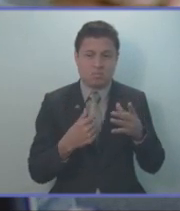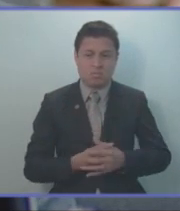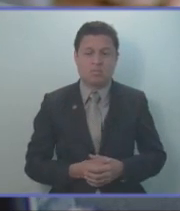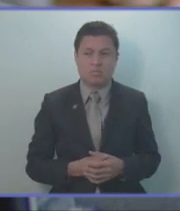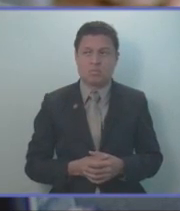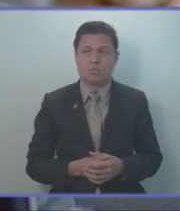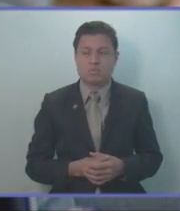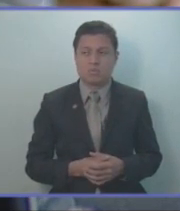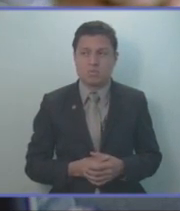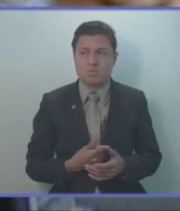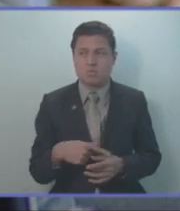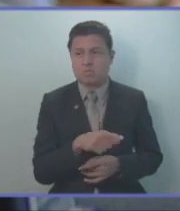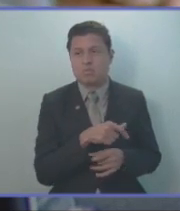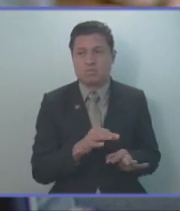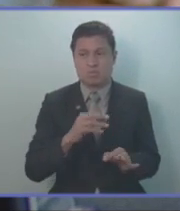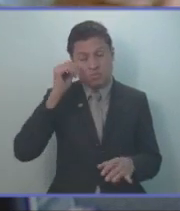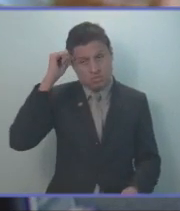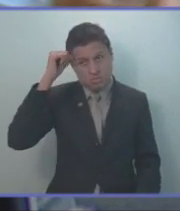se refiere a